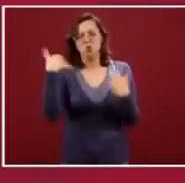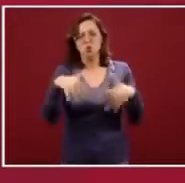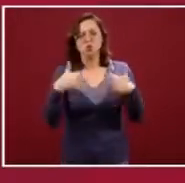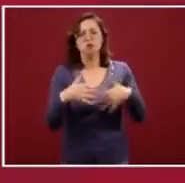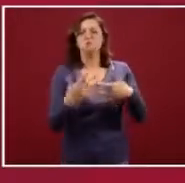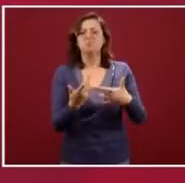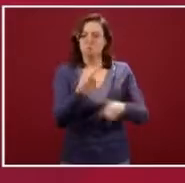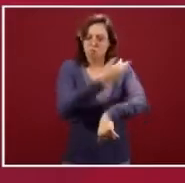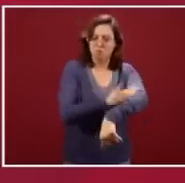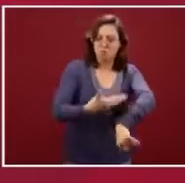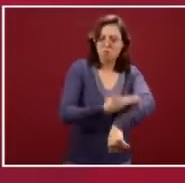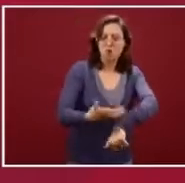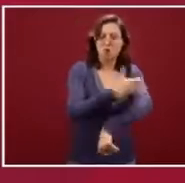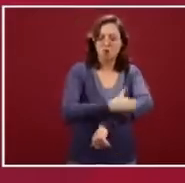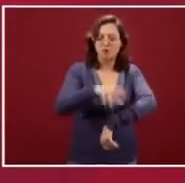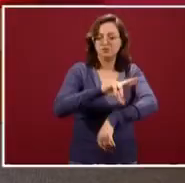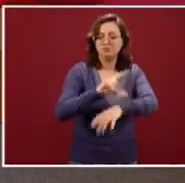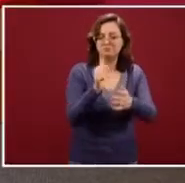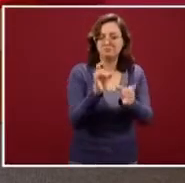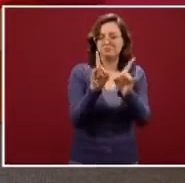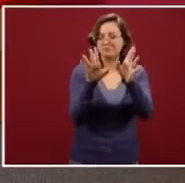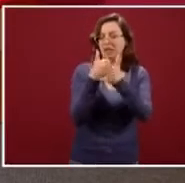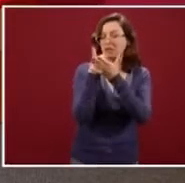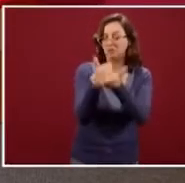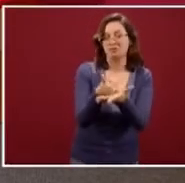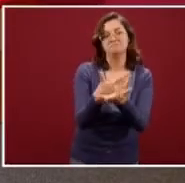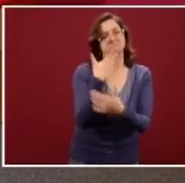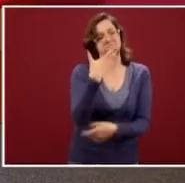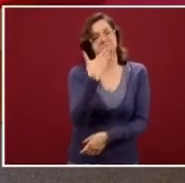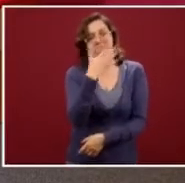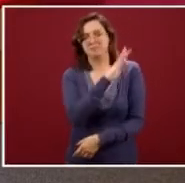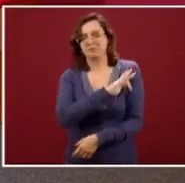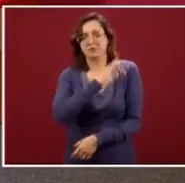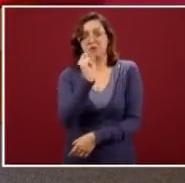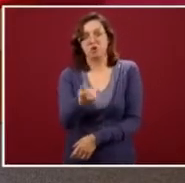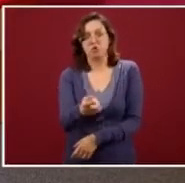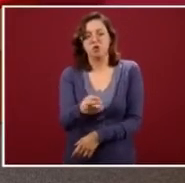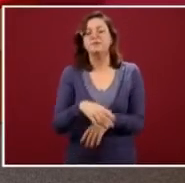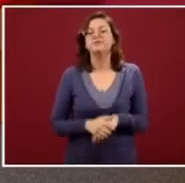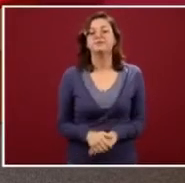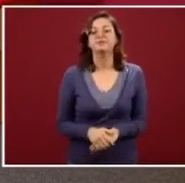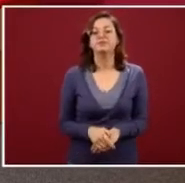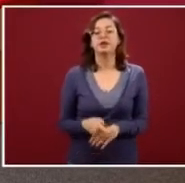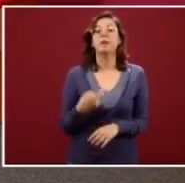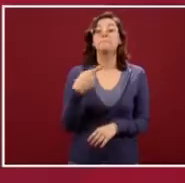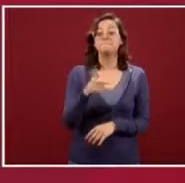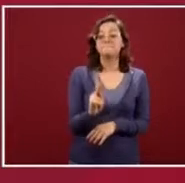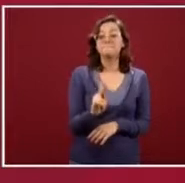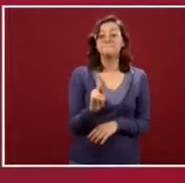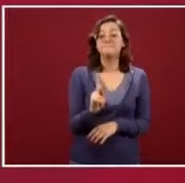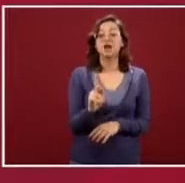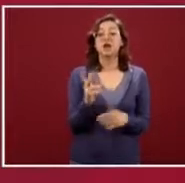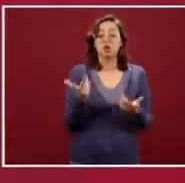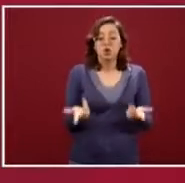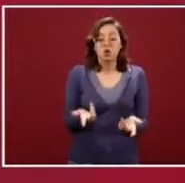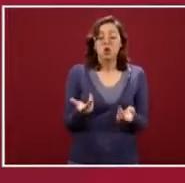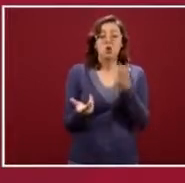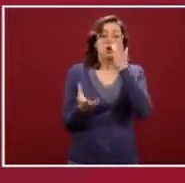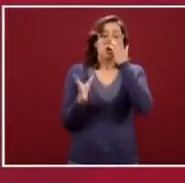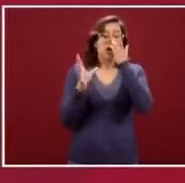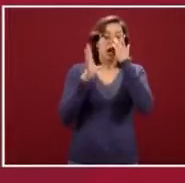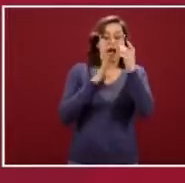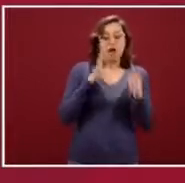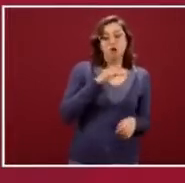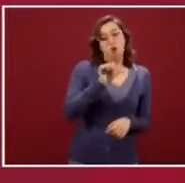capacidad de coordinación que representan estos dos planes. Lo que sí tenemos, y desde el inicio de la respuesta, son grupos especiales de